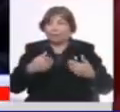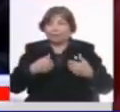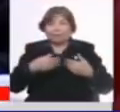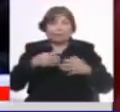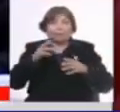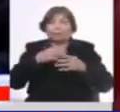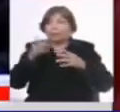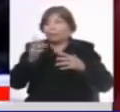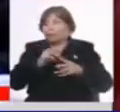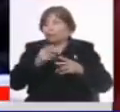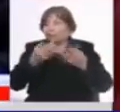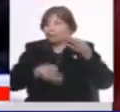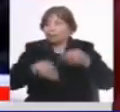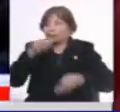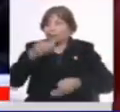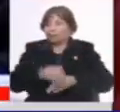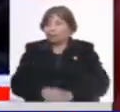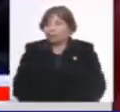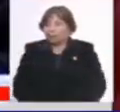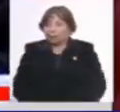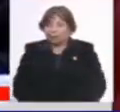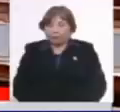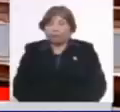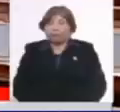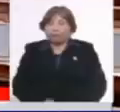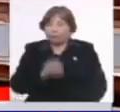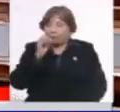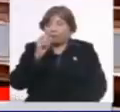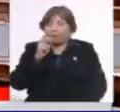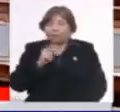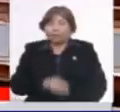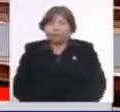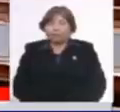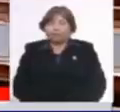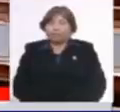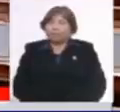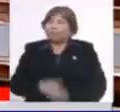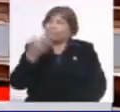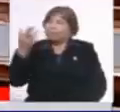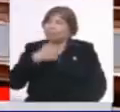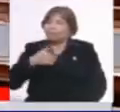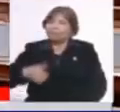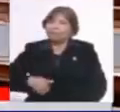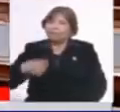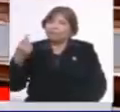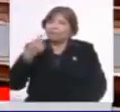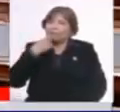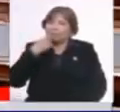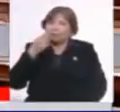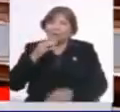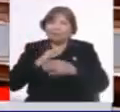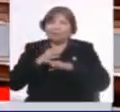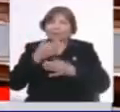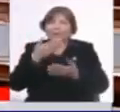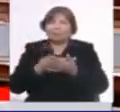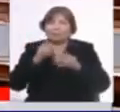o requisitoriados por la justicia. Ok. Señor presidente, simplemente por su